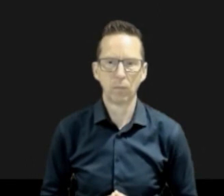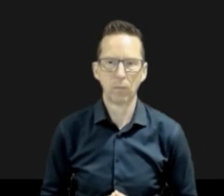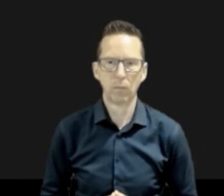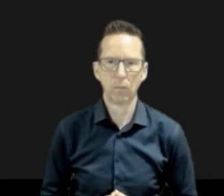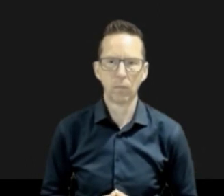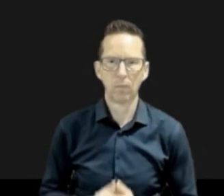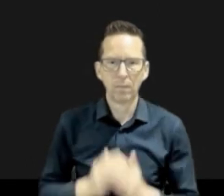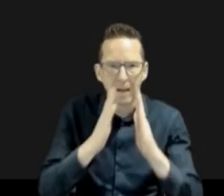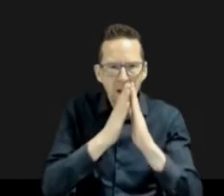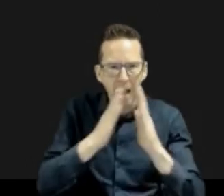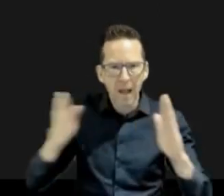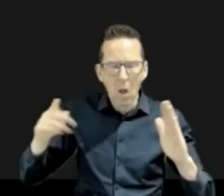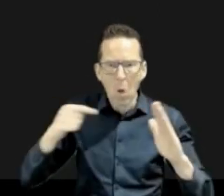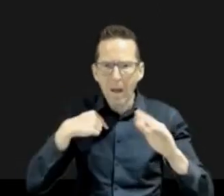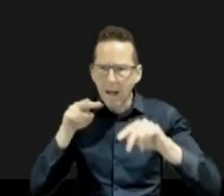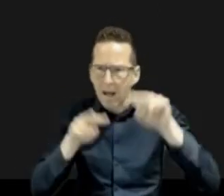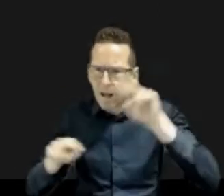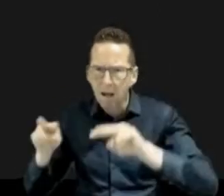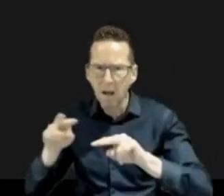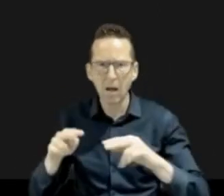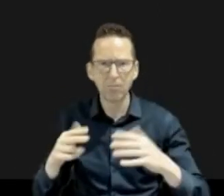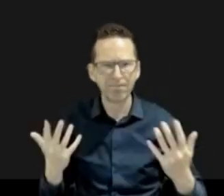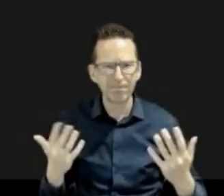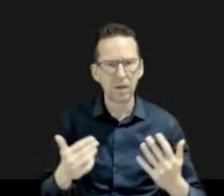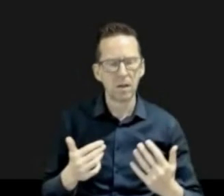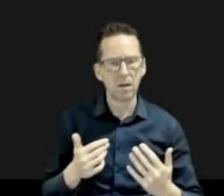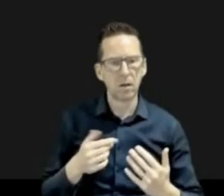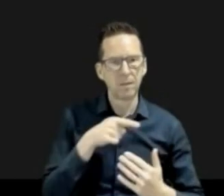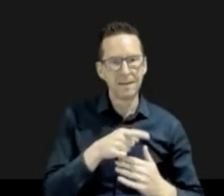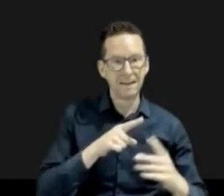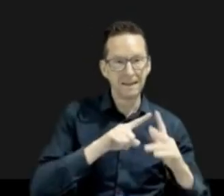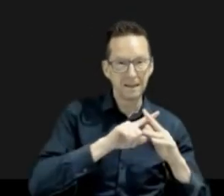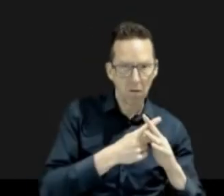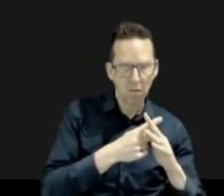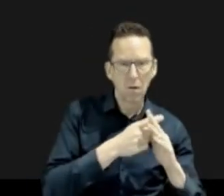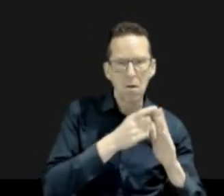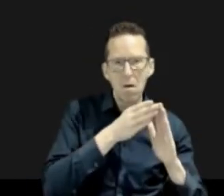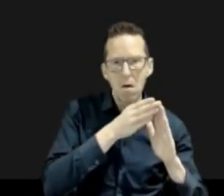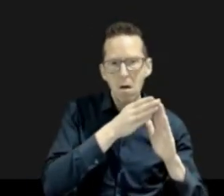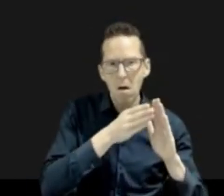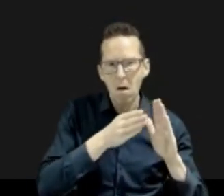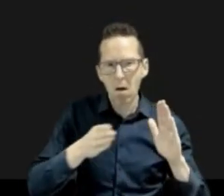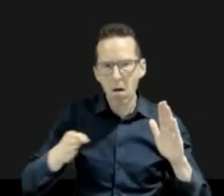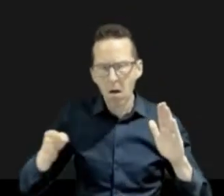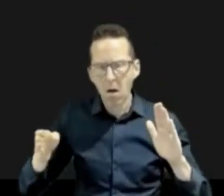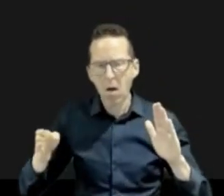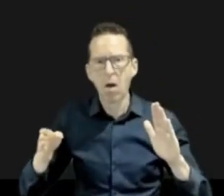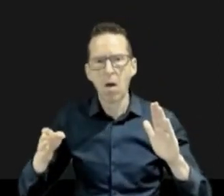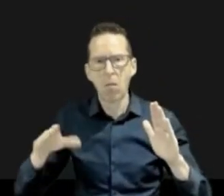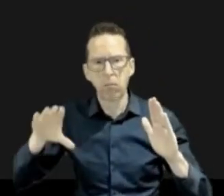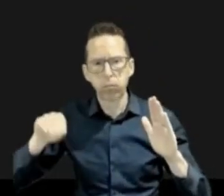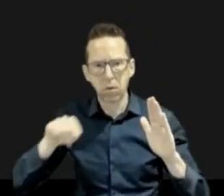eventos de inundaciones con unas 30 o 40 minutos antes de las